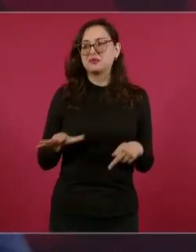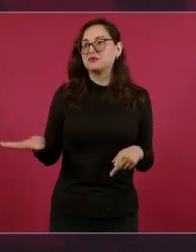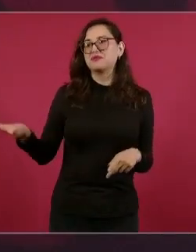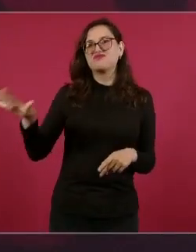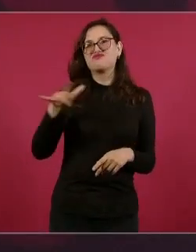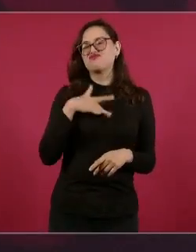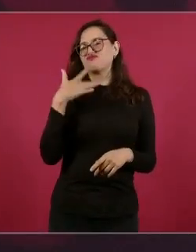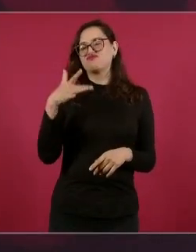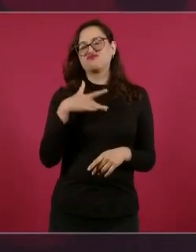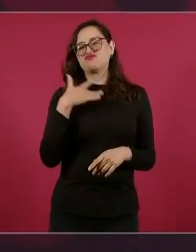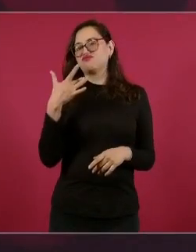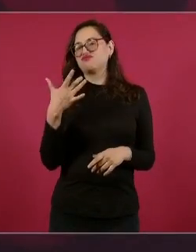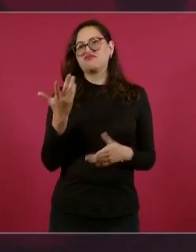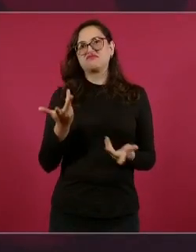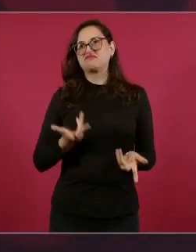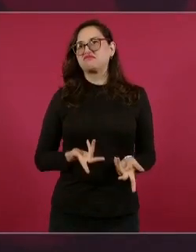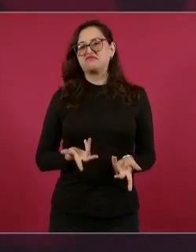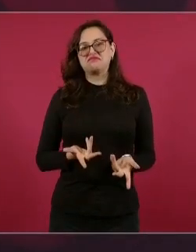no